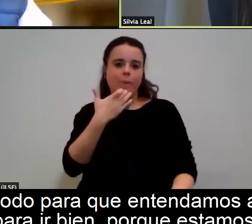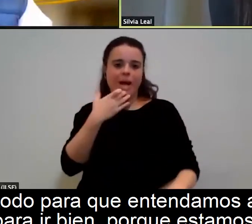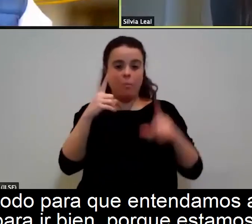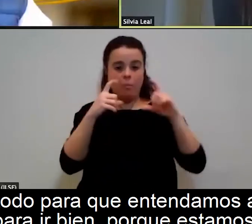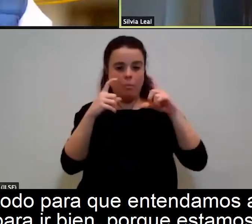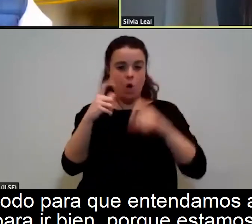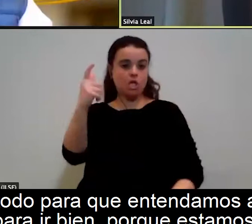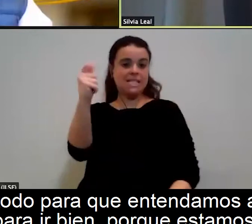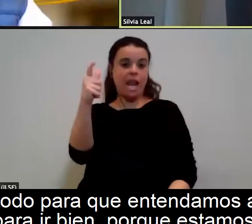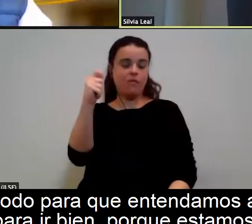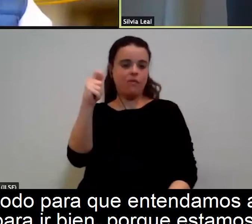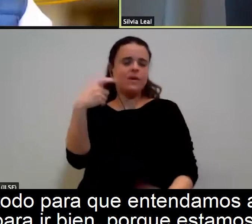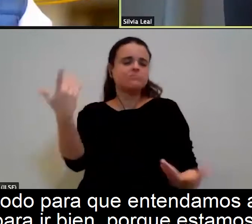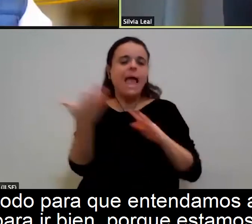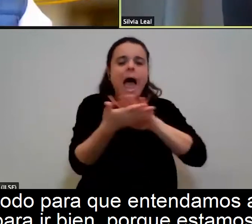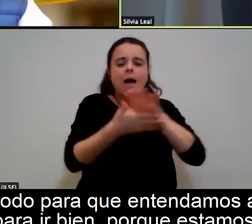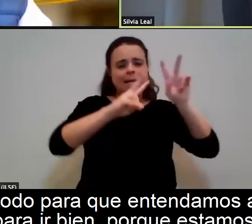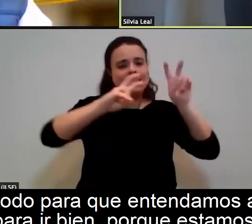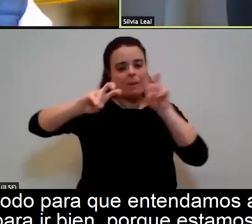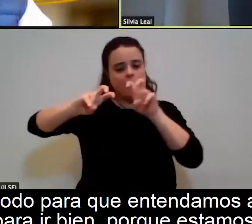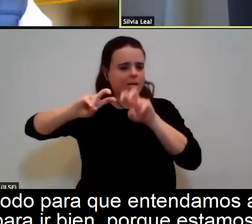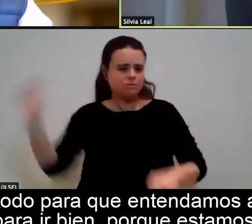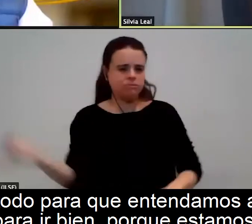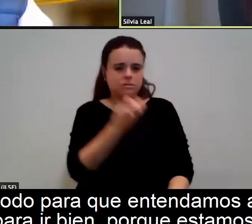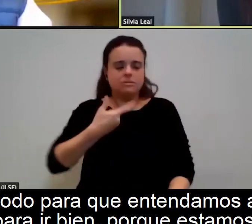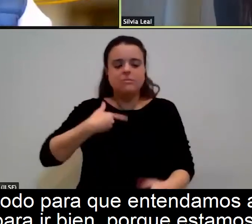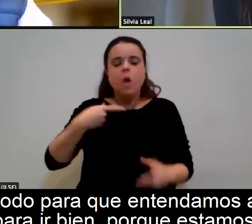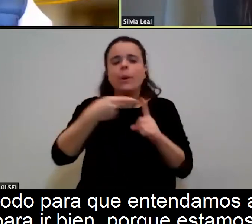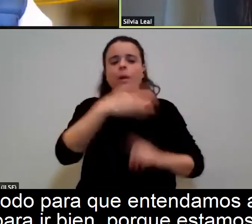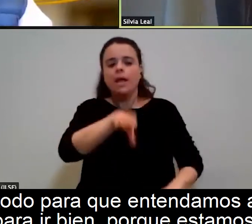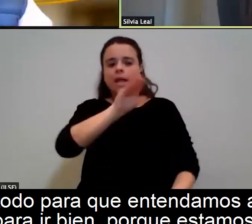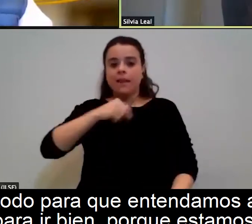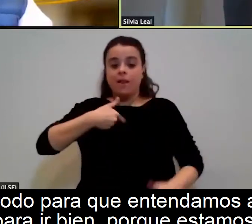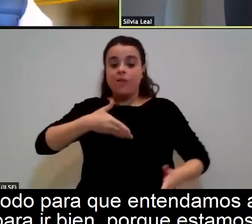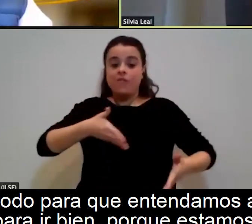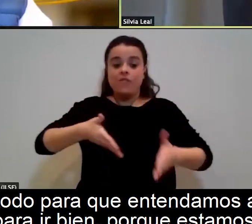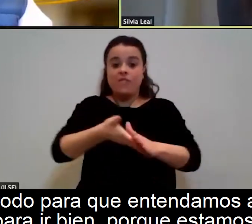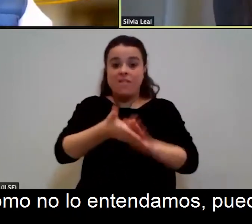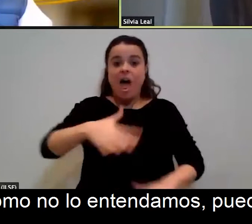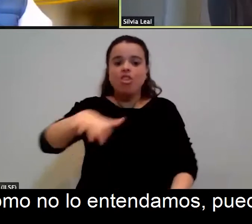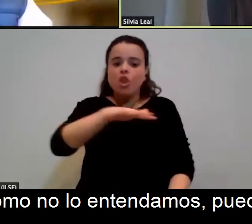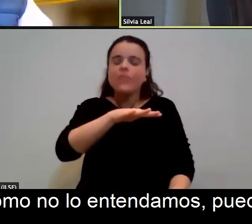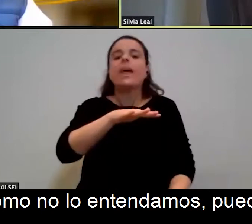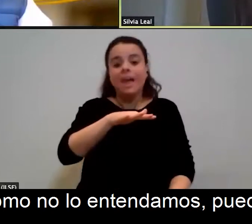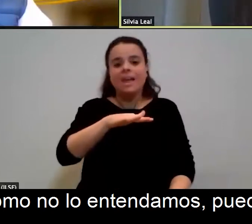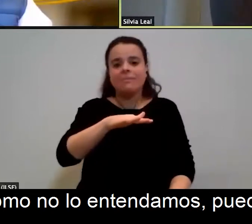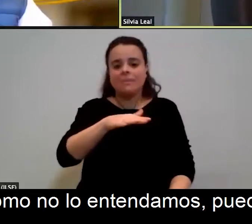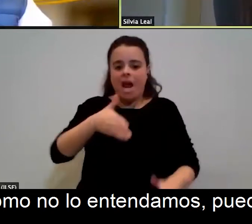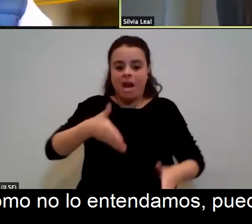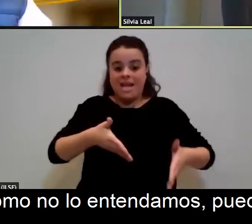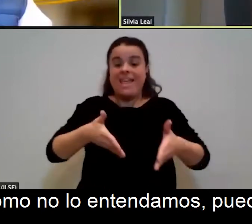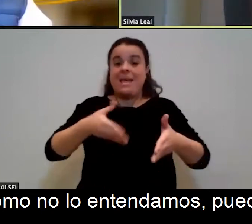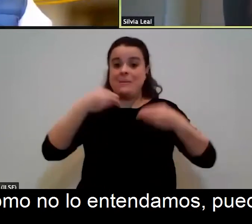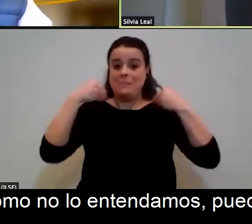un poquito de todo para que entendamos a dónde vamos y sobre todo qué tenemos que hacer para ir bien, porque estamos en un momento de mucho cambio y como